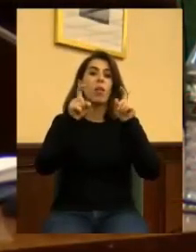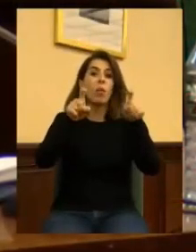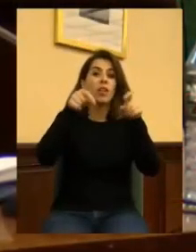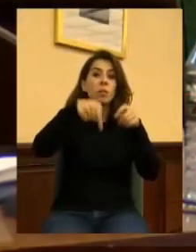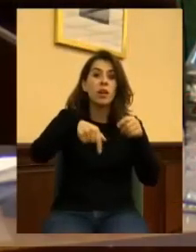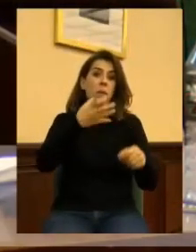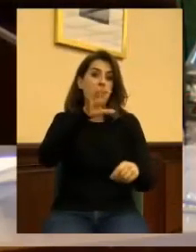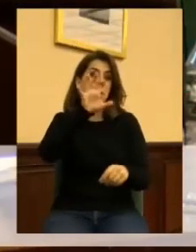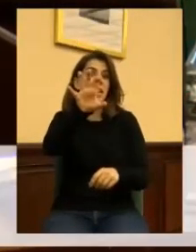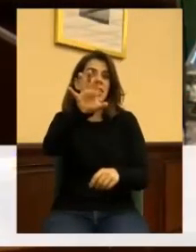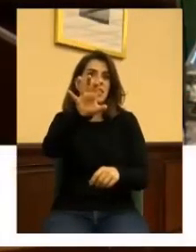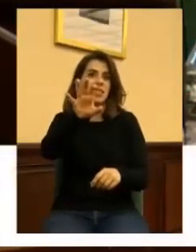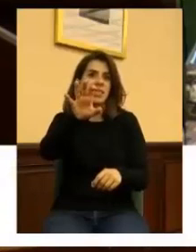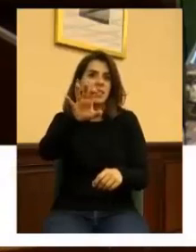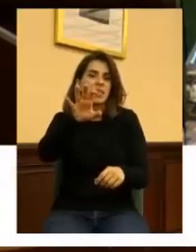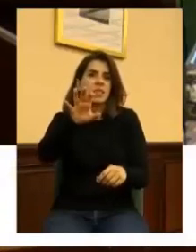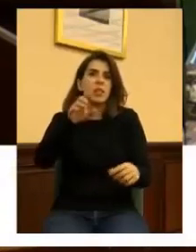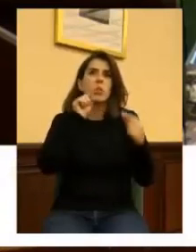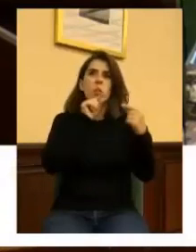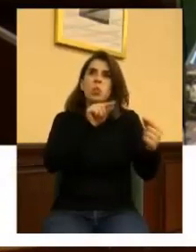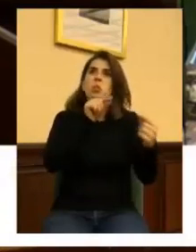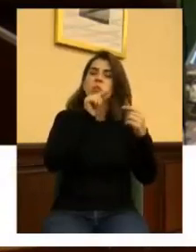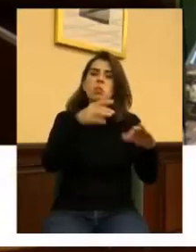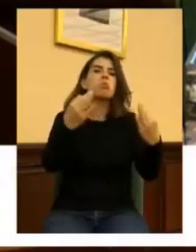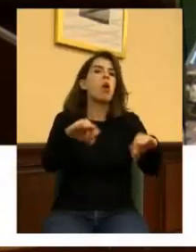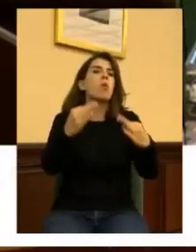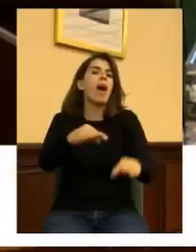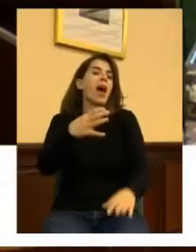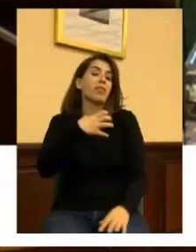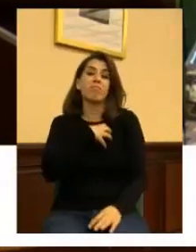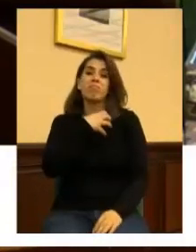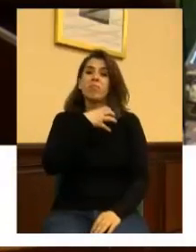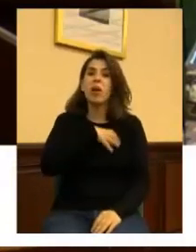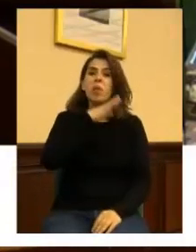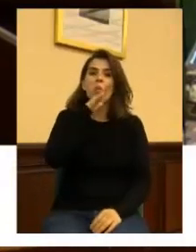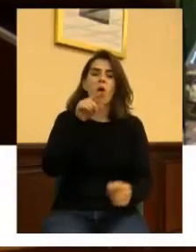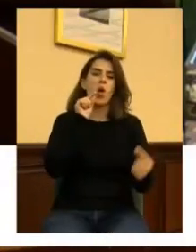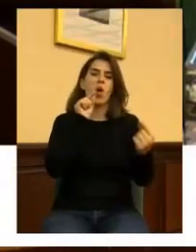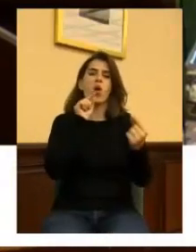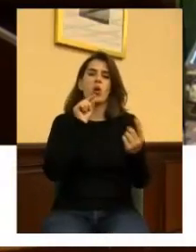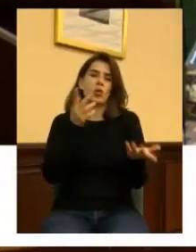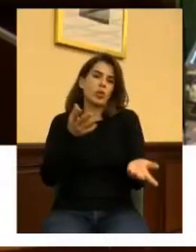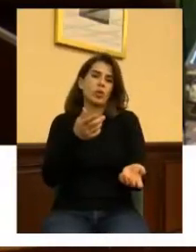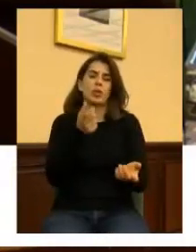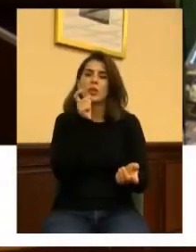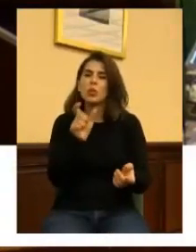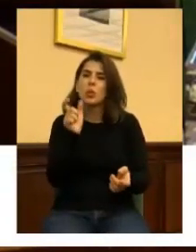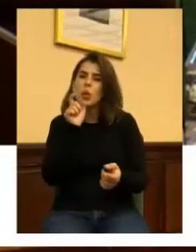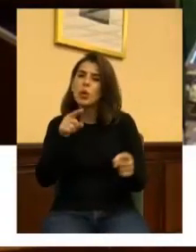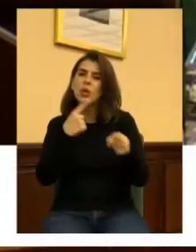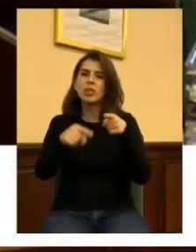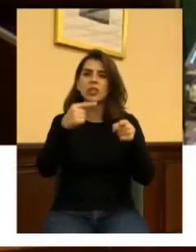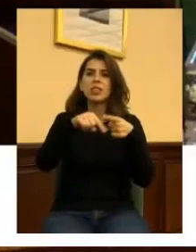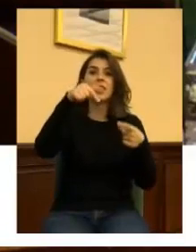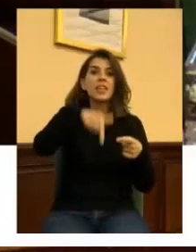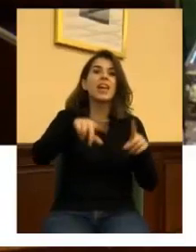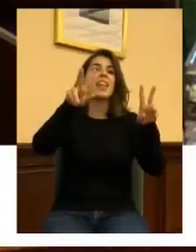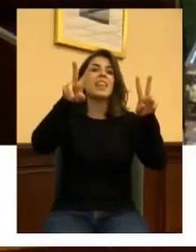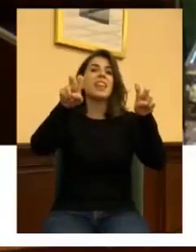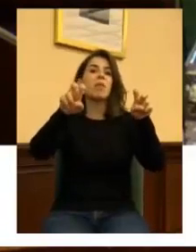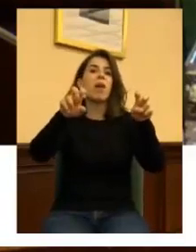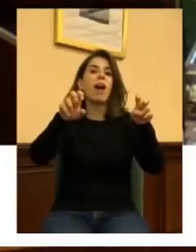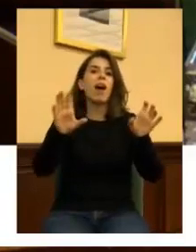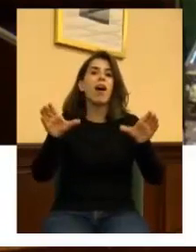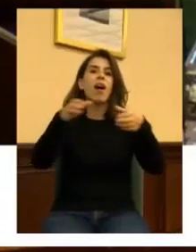nuestro país desde hace ya mucho tiempo. Aspectos que, junto a la comunidad educativa, deberían abordarse y no se